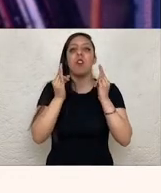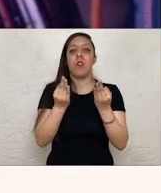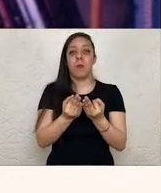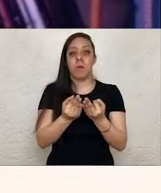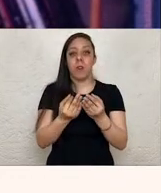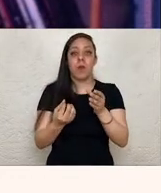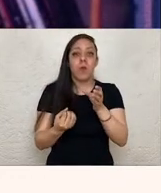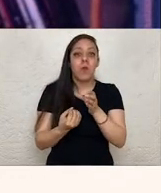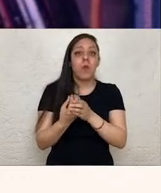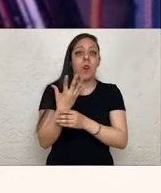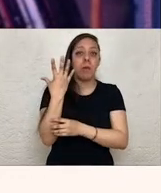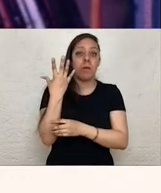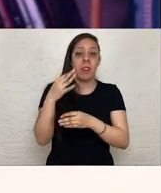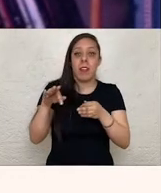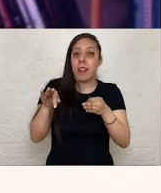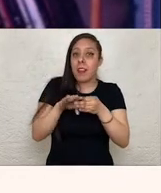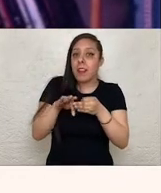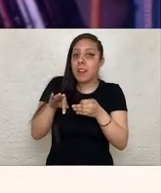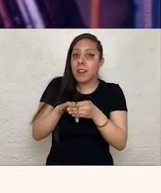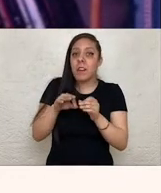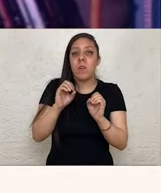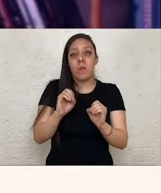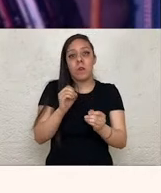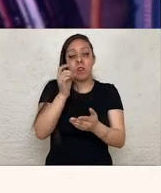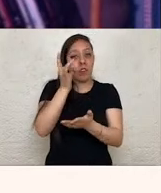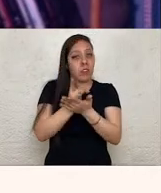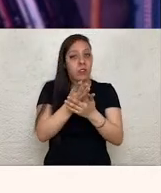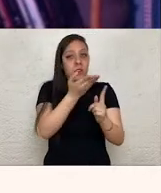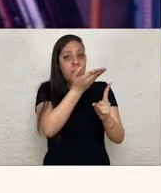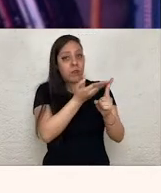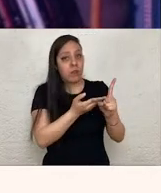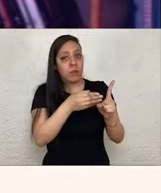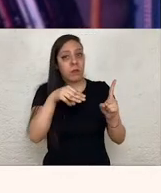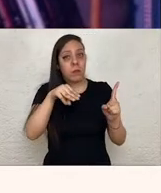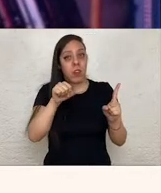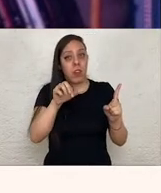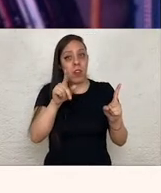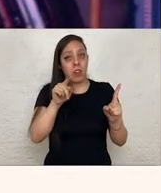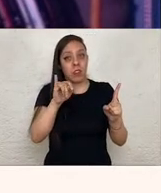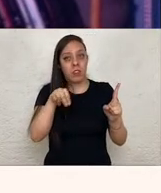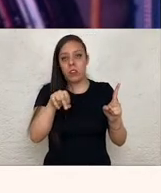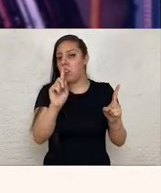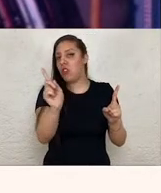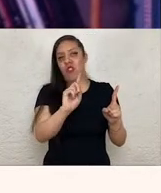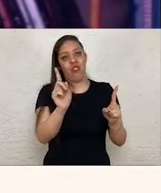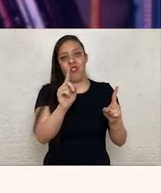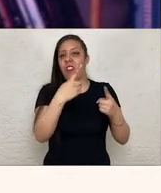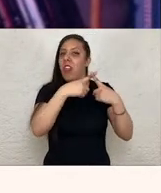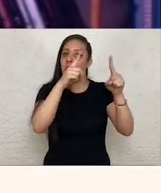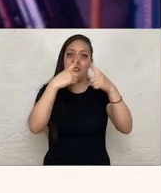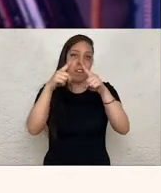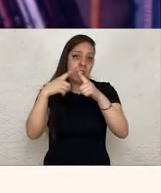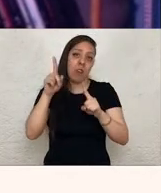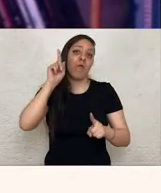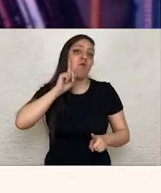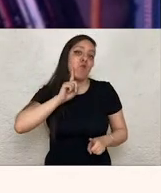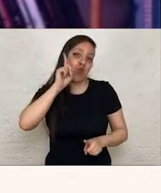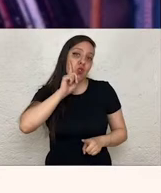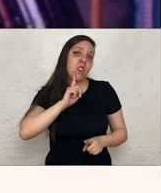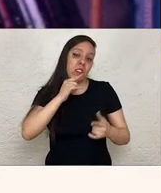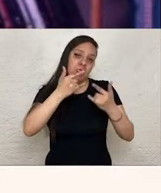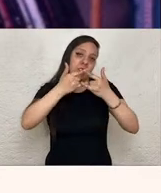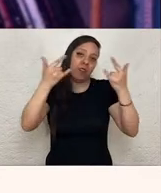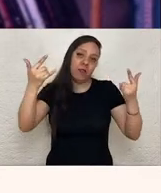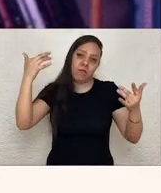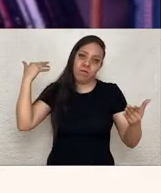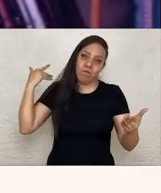en este ejercicio de acercarnos no solamente quizá a la figura de Malintzin, sino de otras mujeres en la historia, a lo largo de la